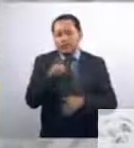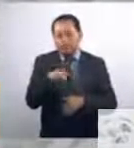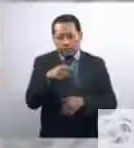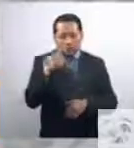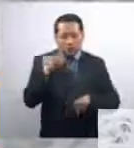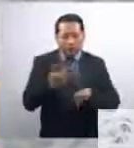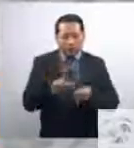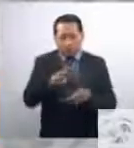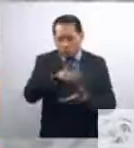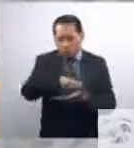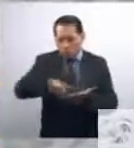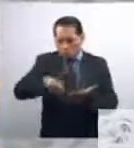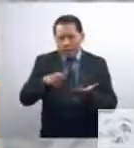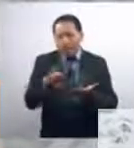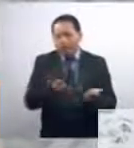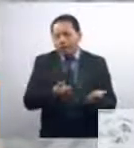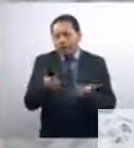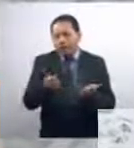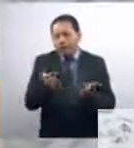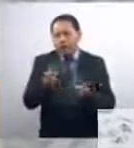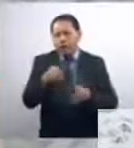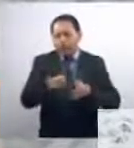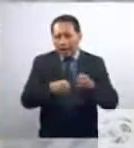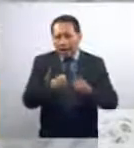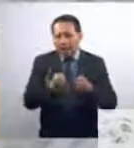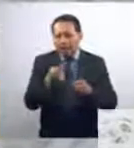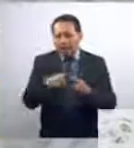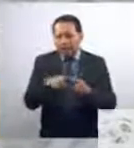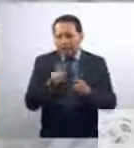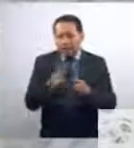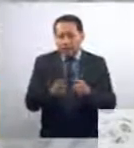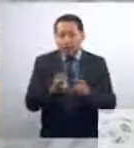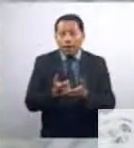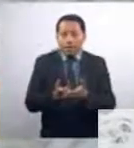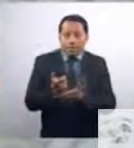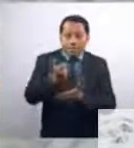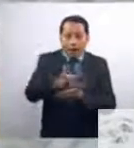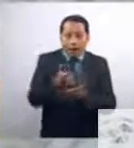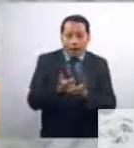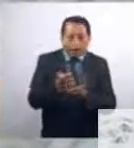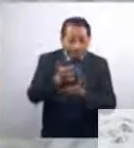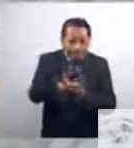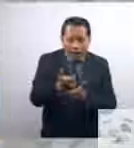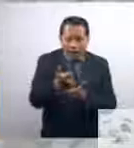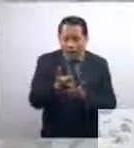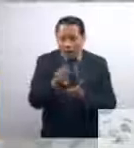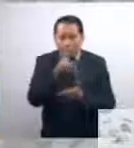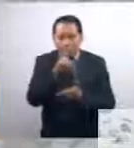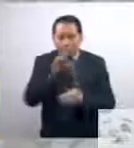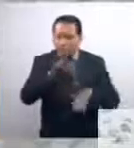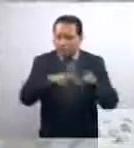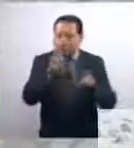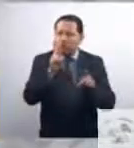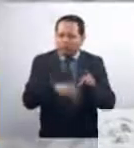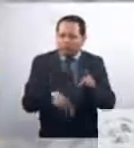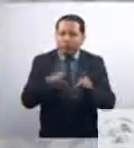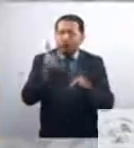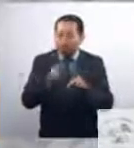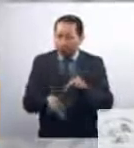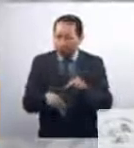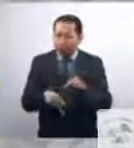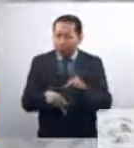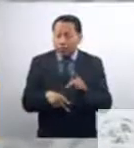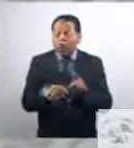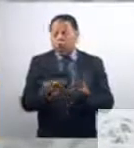y distribución de la producción de leche, ha dejado de pagar en diversas ocasiones a los productores de la misma.